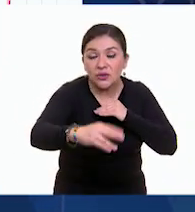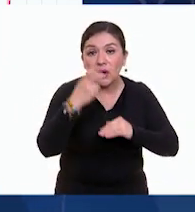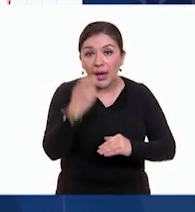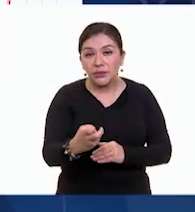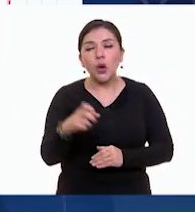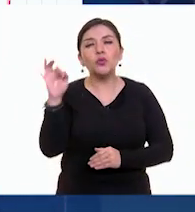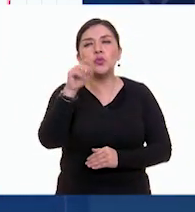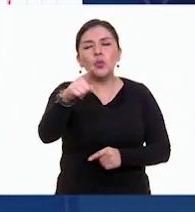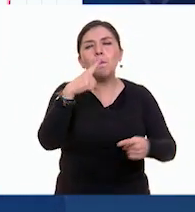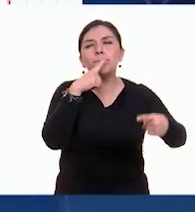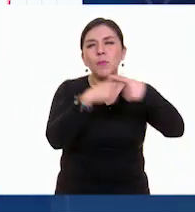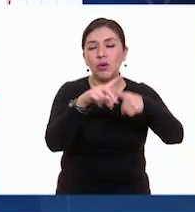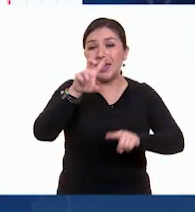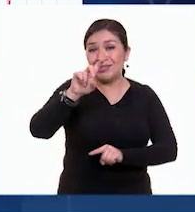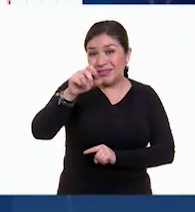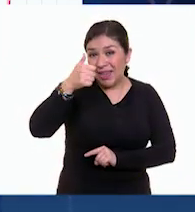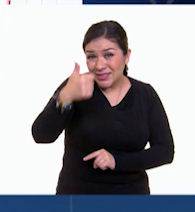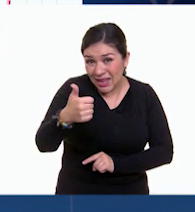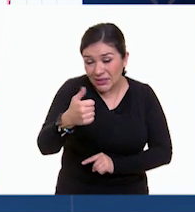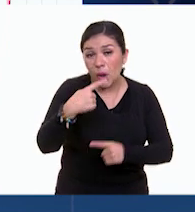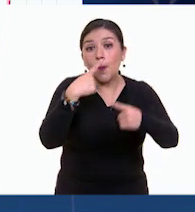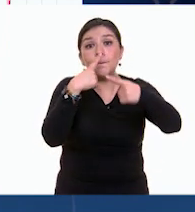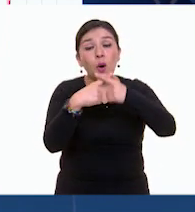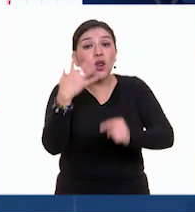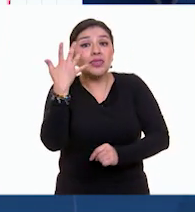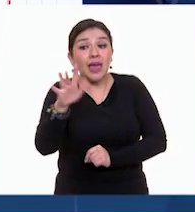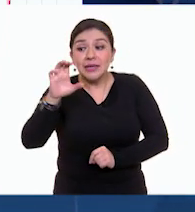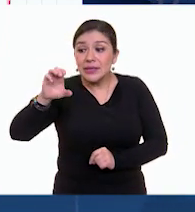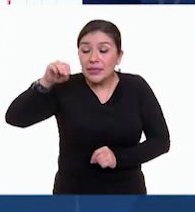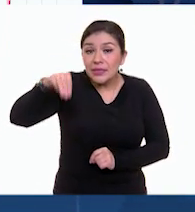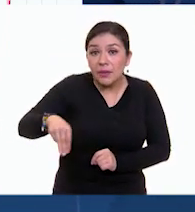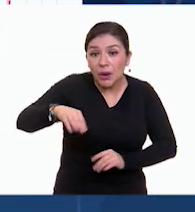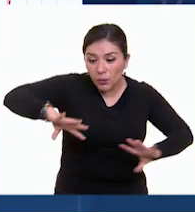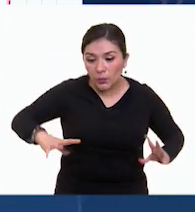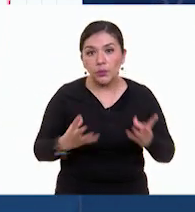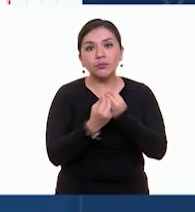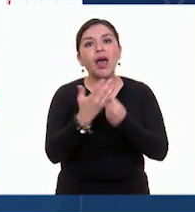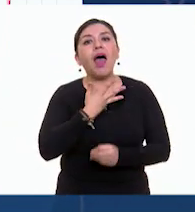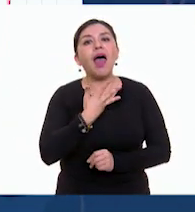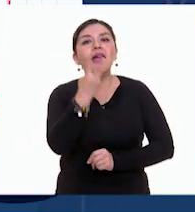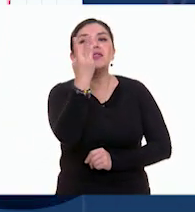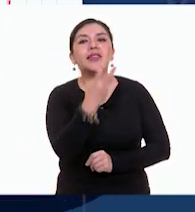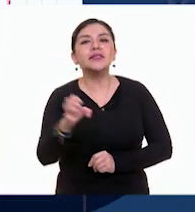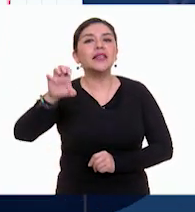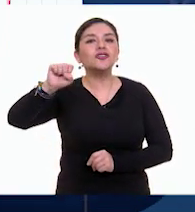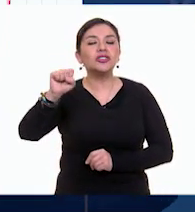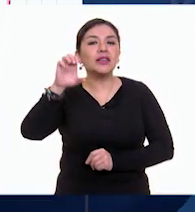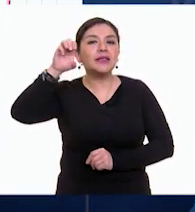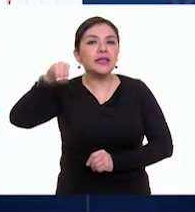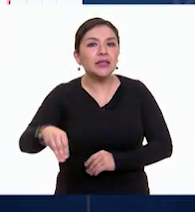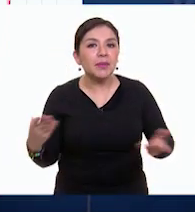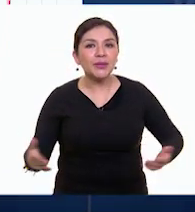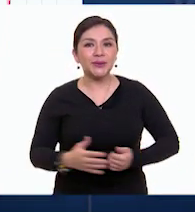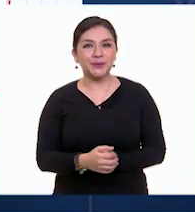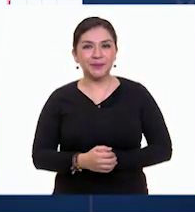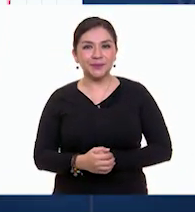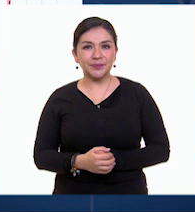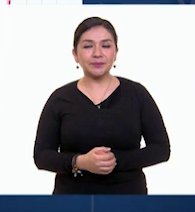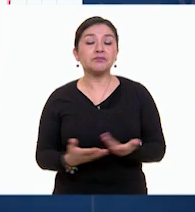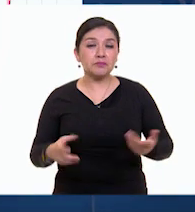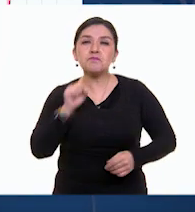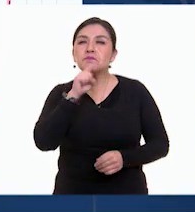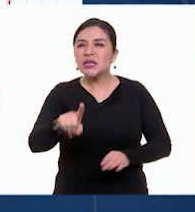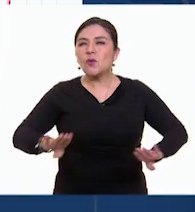si multiplicamos 36 losetas por 10 centímetros, tenemos 360 centímetros,